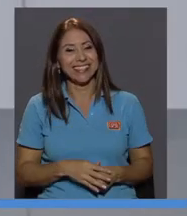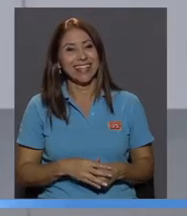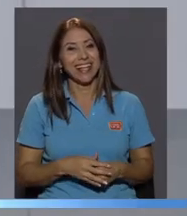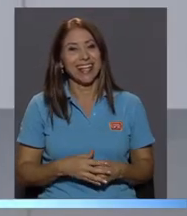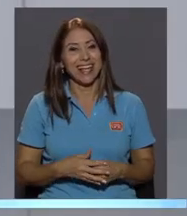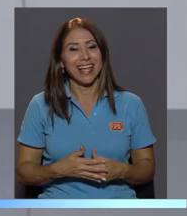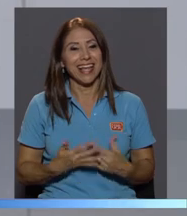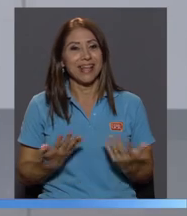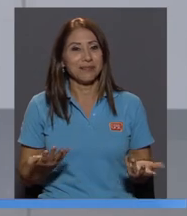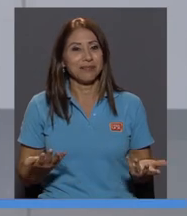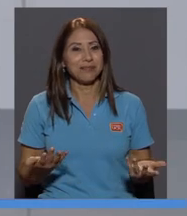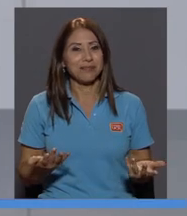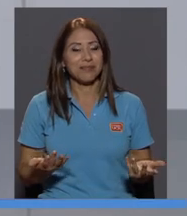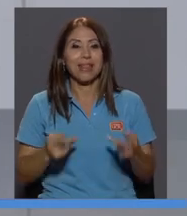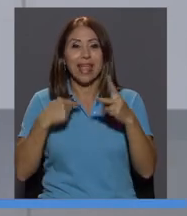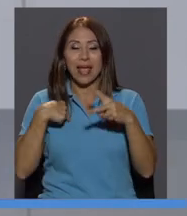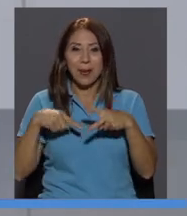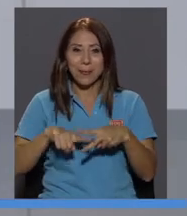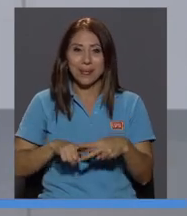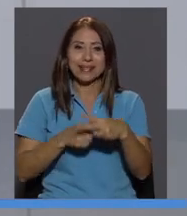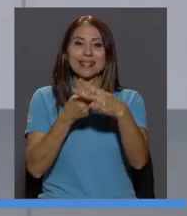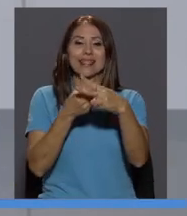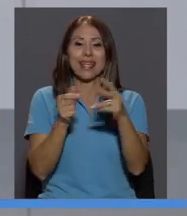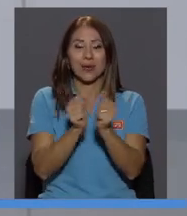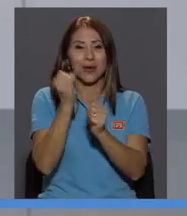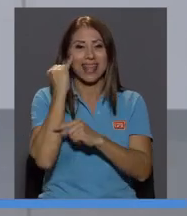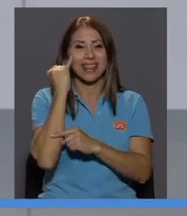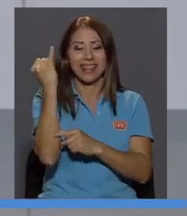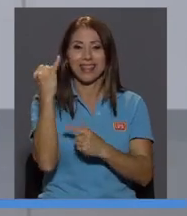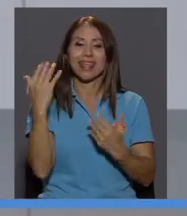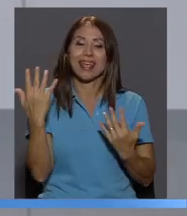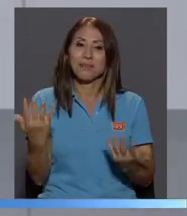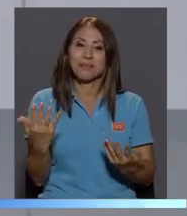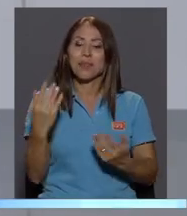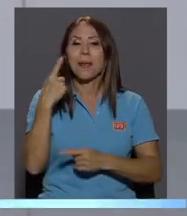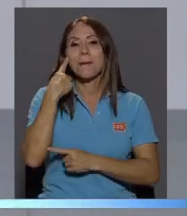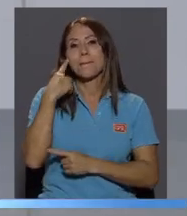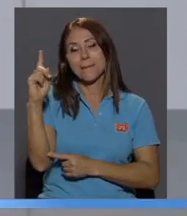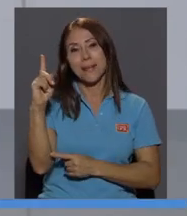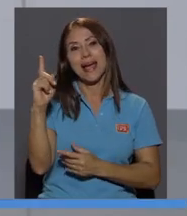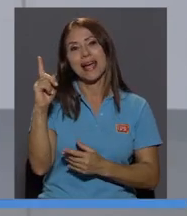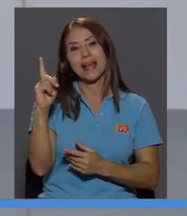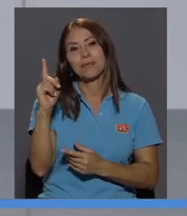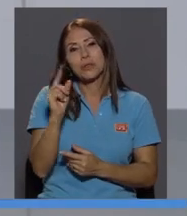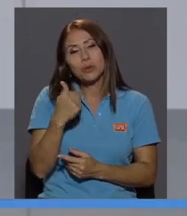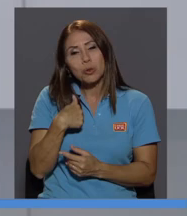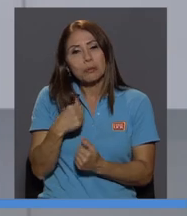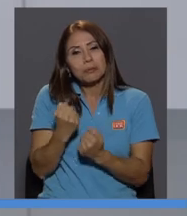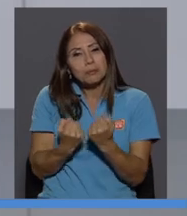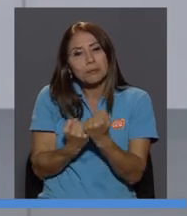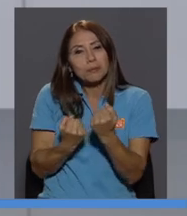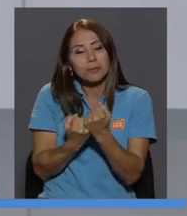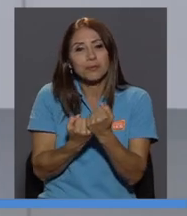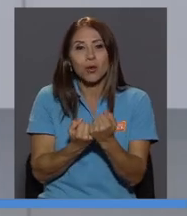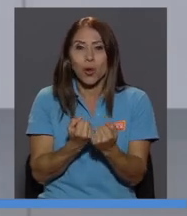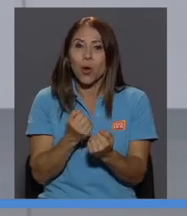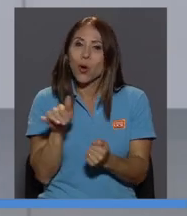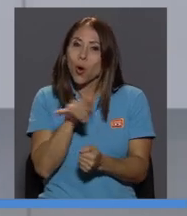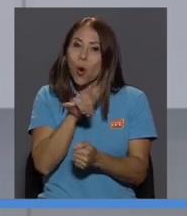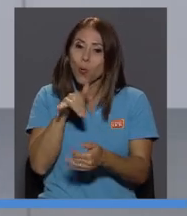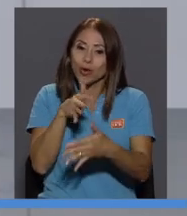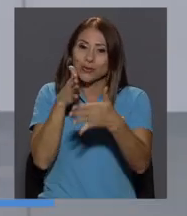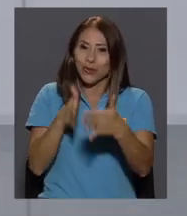este bueno empecé este con esta idea primero que todo para aportar un mi granito de arena de verdad como